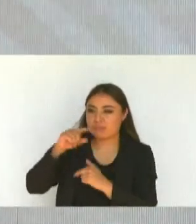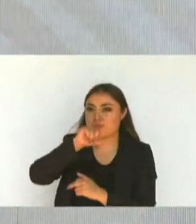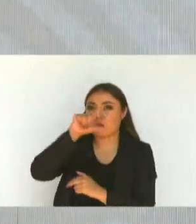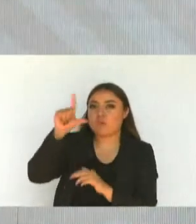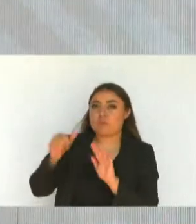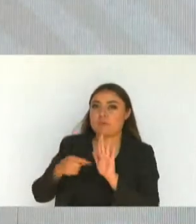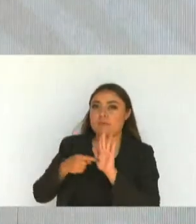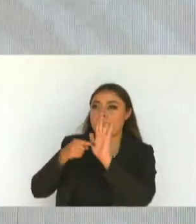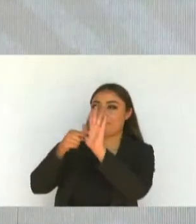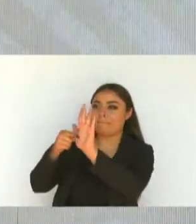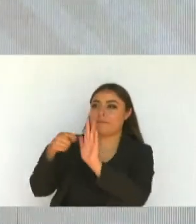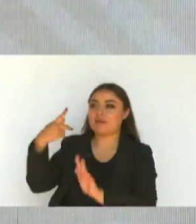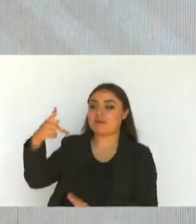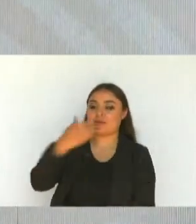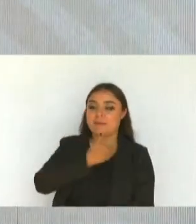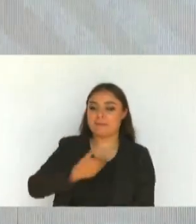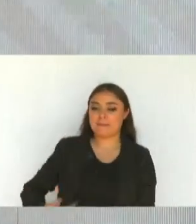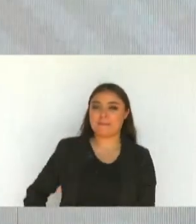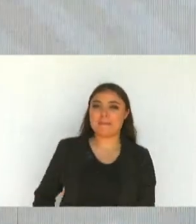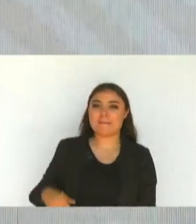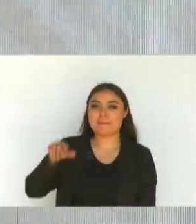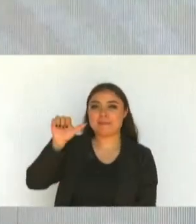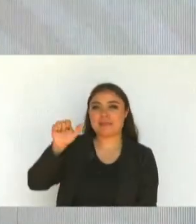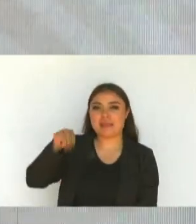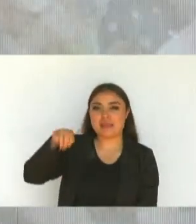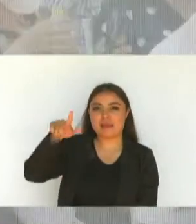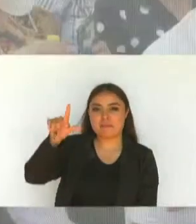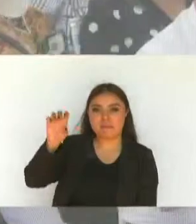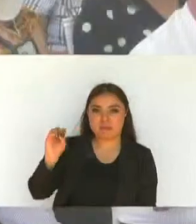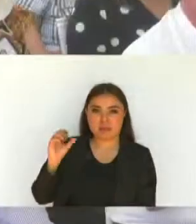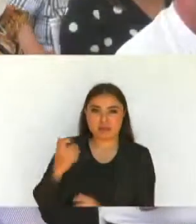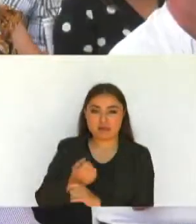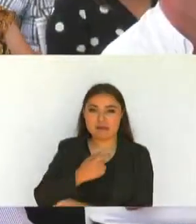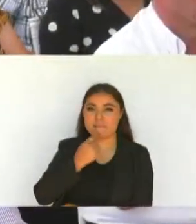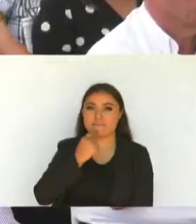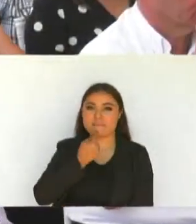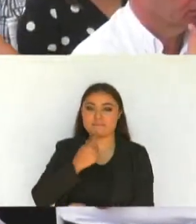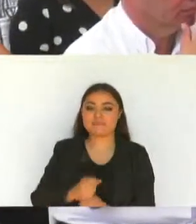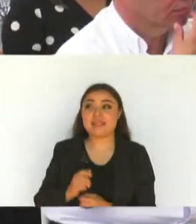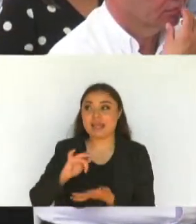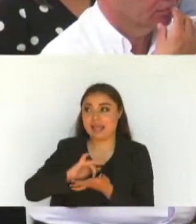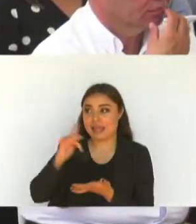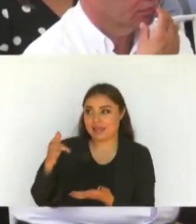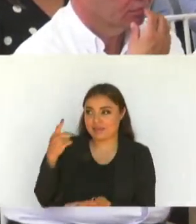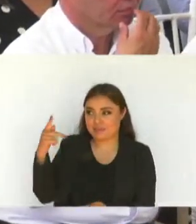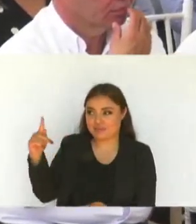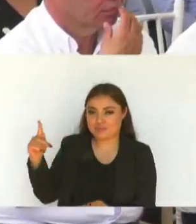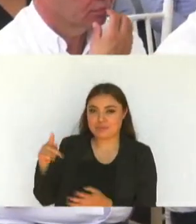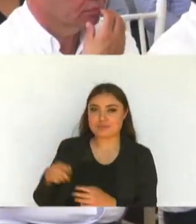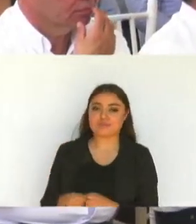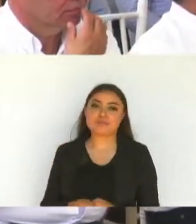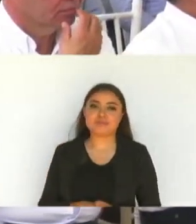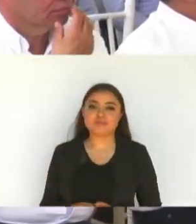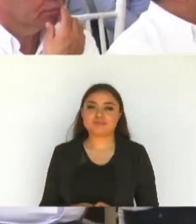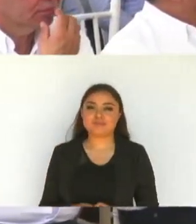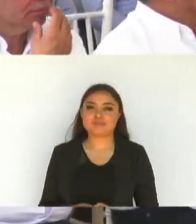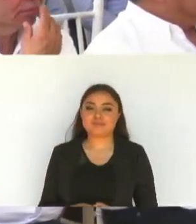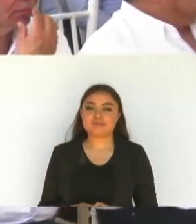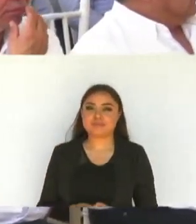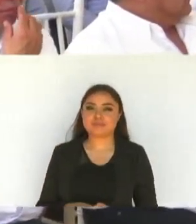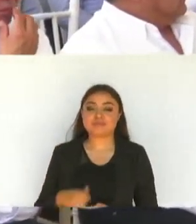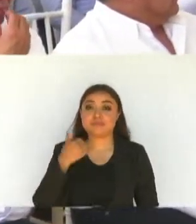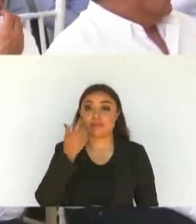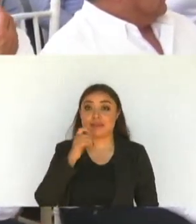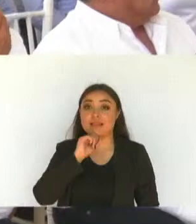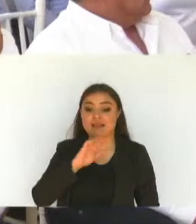al presidente de la República. Gracias por su iniciativa, maestra. Quiero